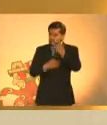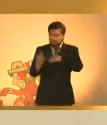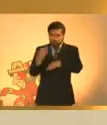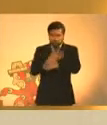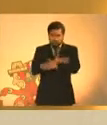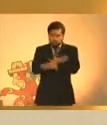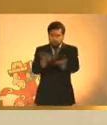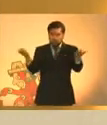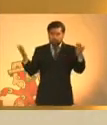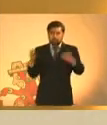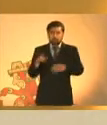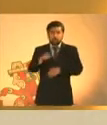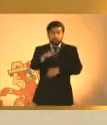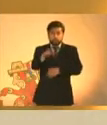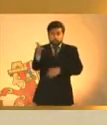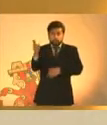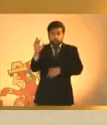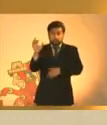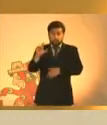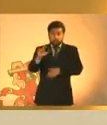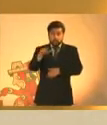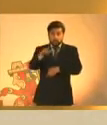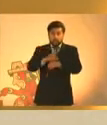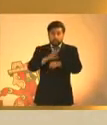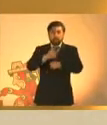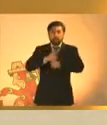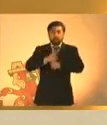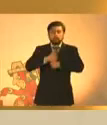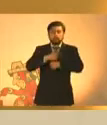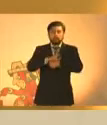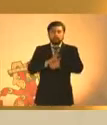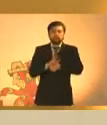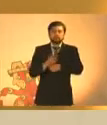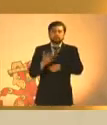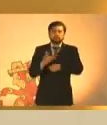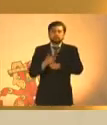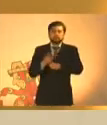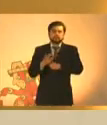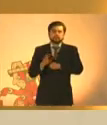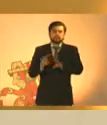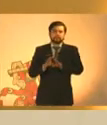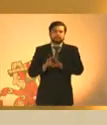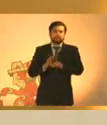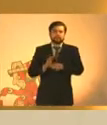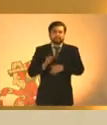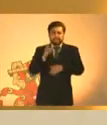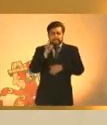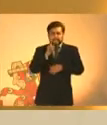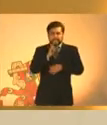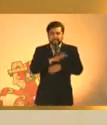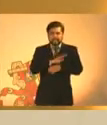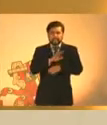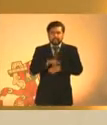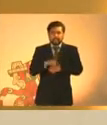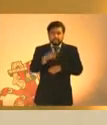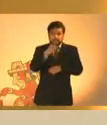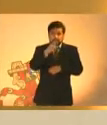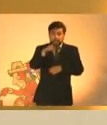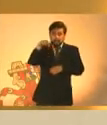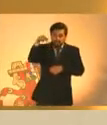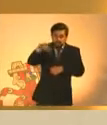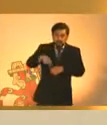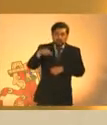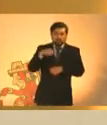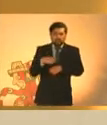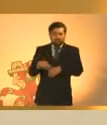todos abuelitos y abuelitas de edades cercanas a la desaparición digan yo estuve el día en que